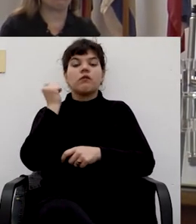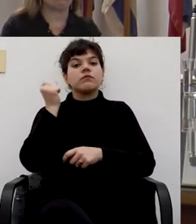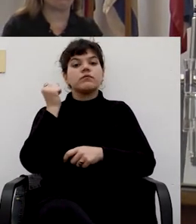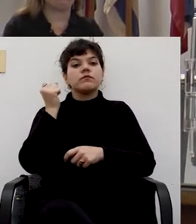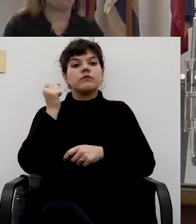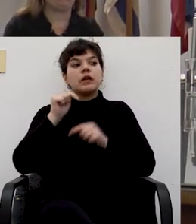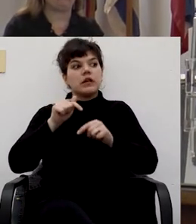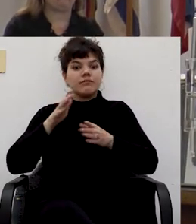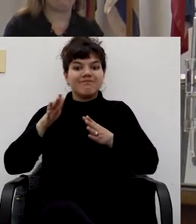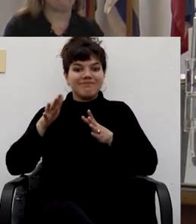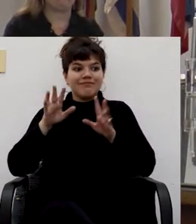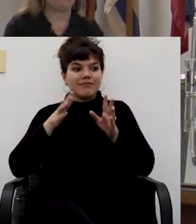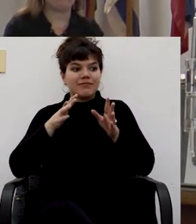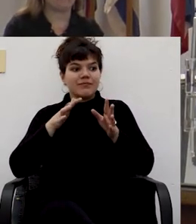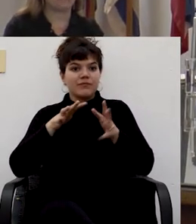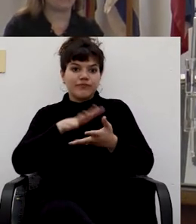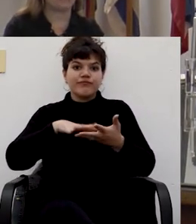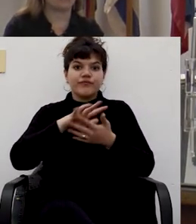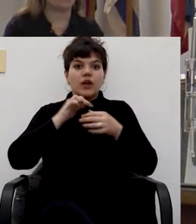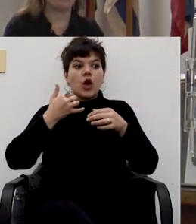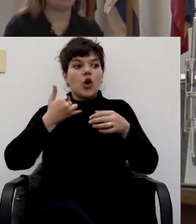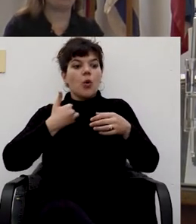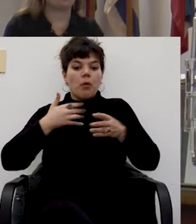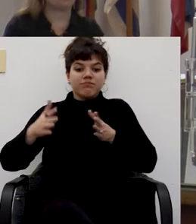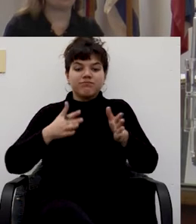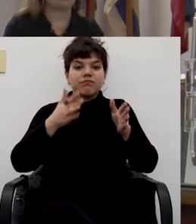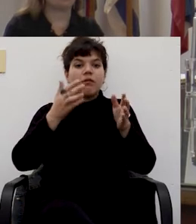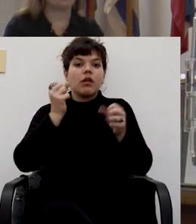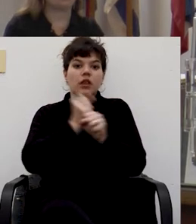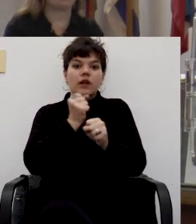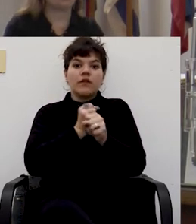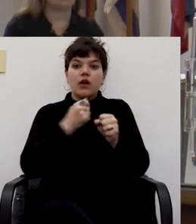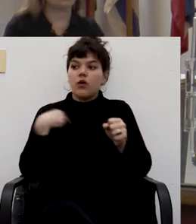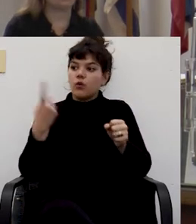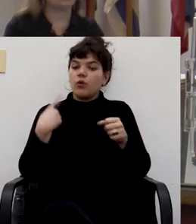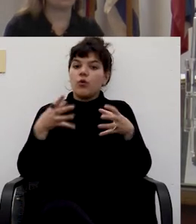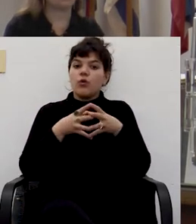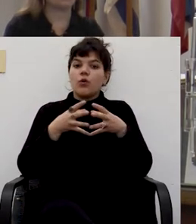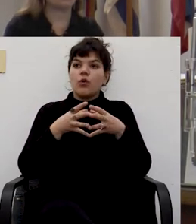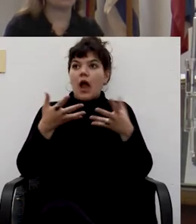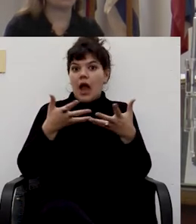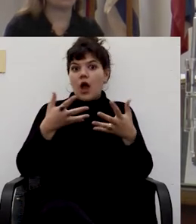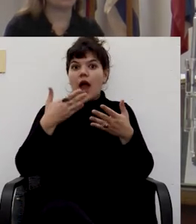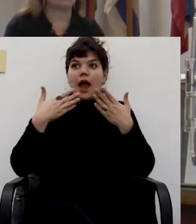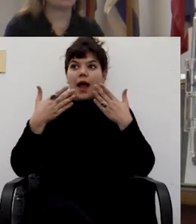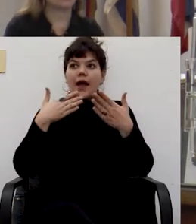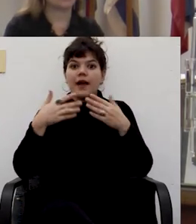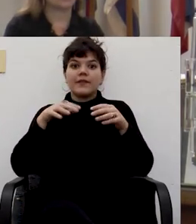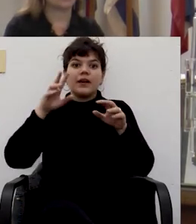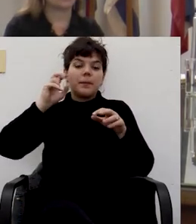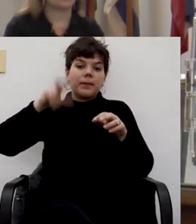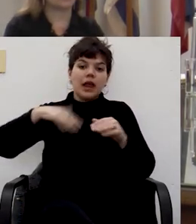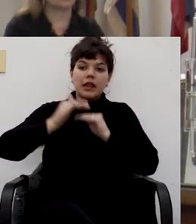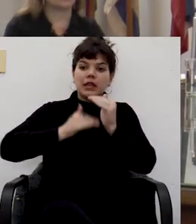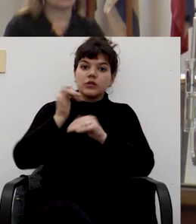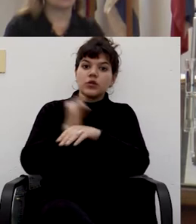En ese sentido, entonces, contarles que nuestro eje de trabajo, el eje de trabajo del que venimos a hablar ahora, que es el Plan de Desarrollo